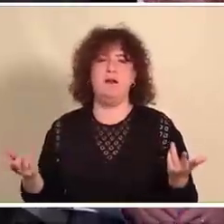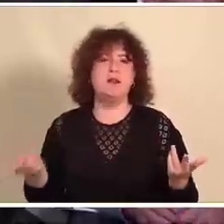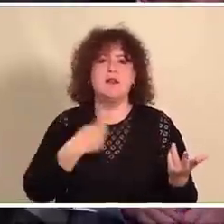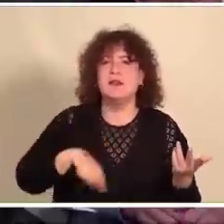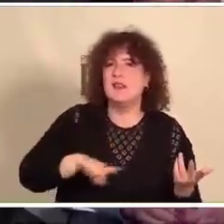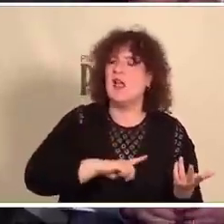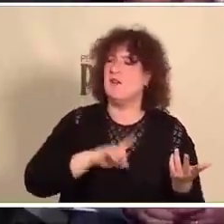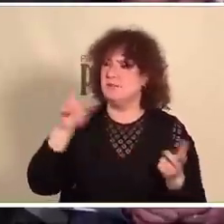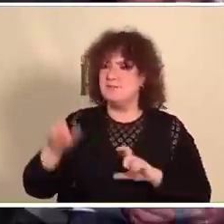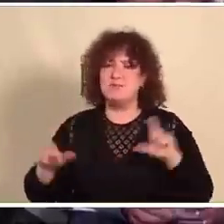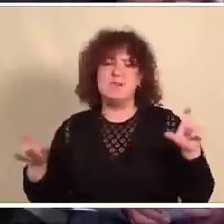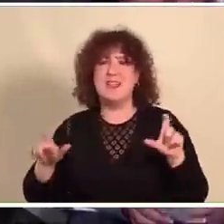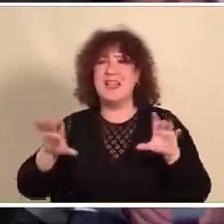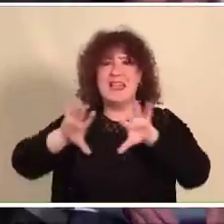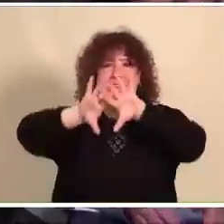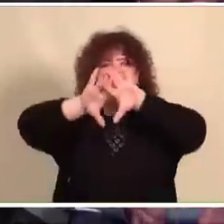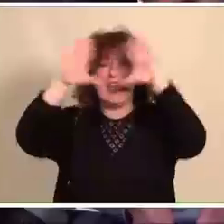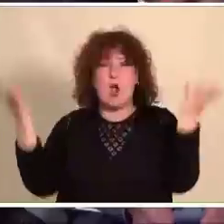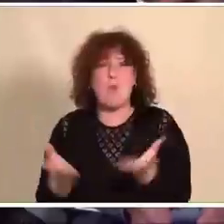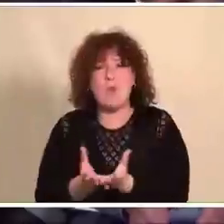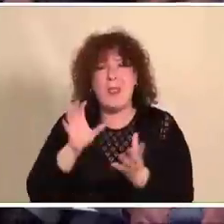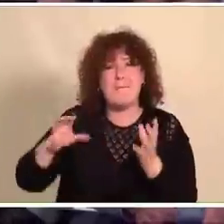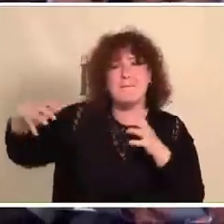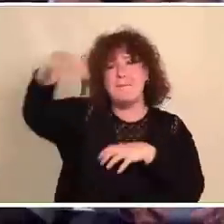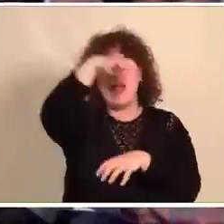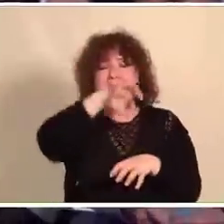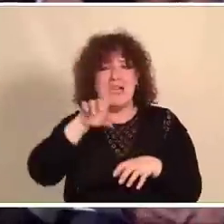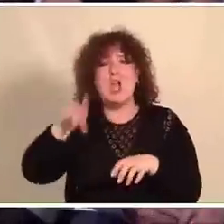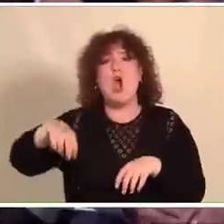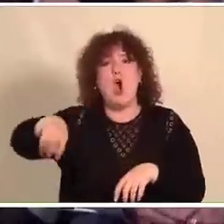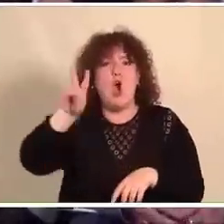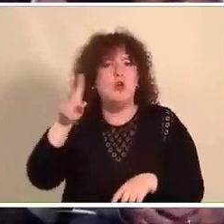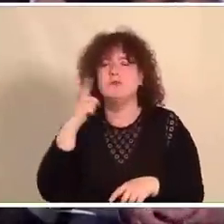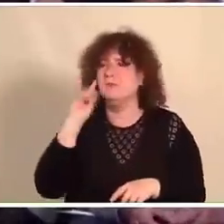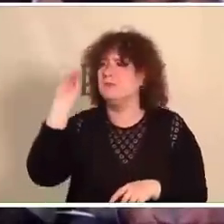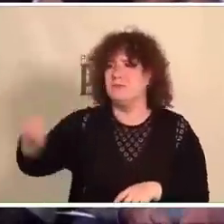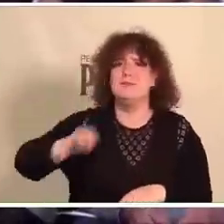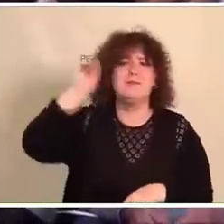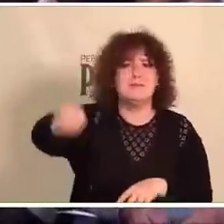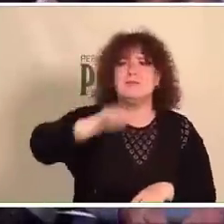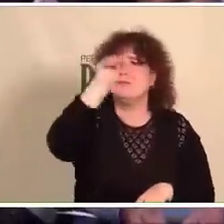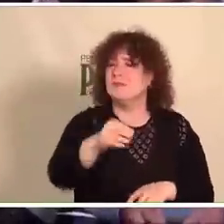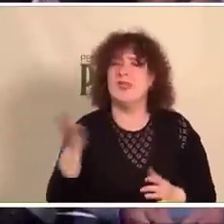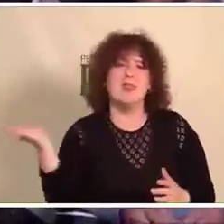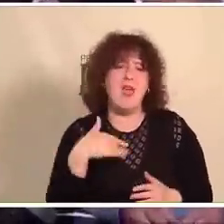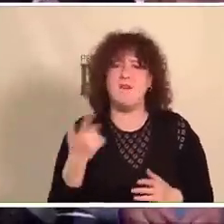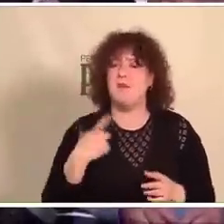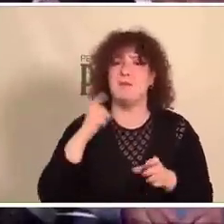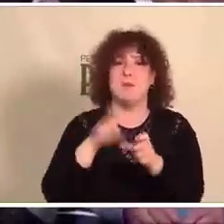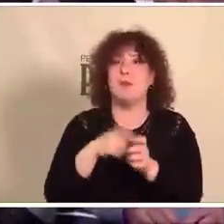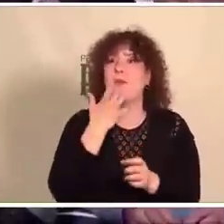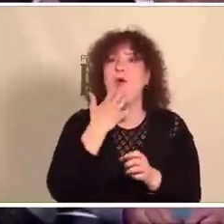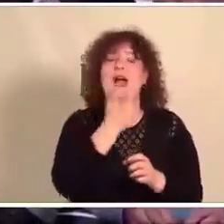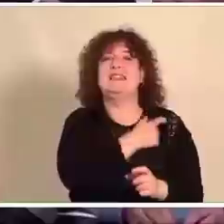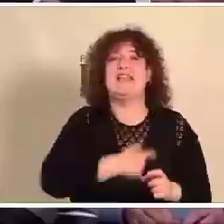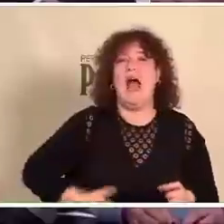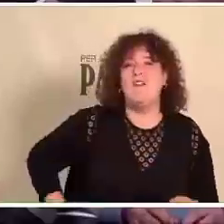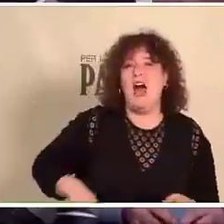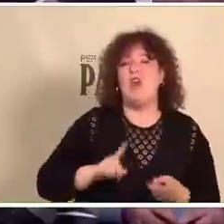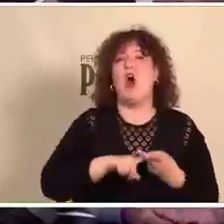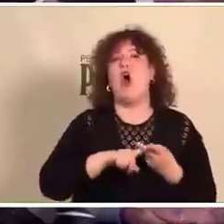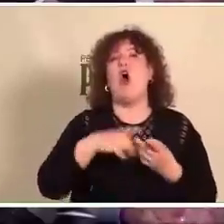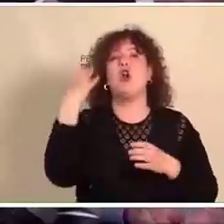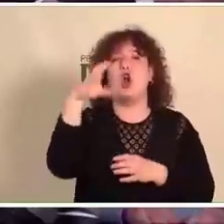implicación Real de la comunidad internacional y de las Naciones Unidas como la ha habido en otros conflictos como en El Salvador como en Colombia